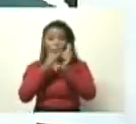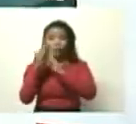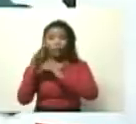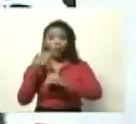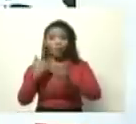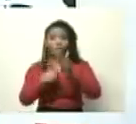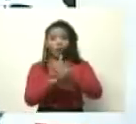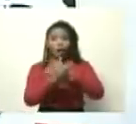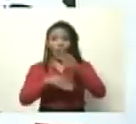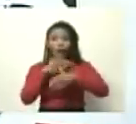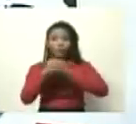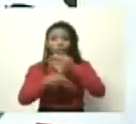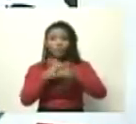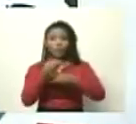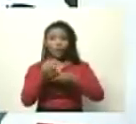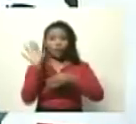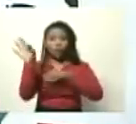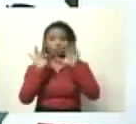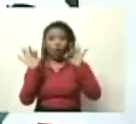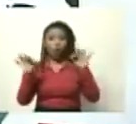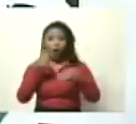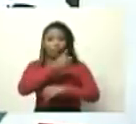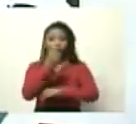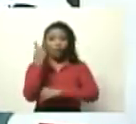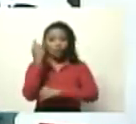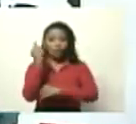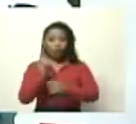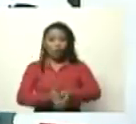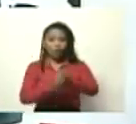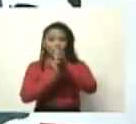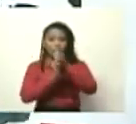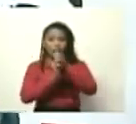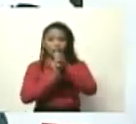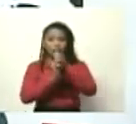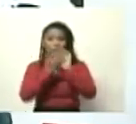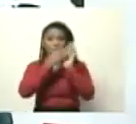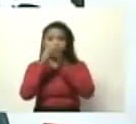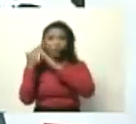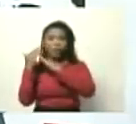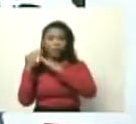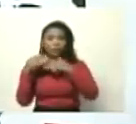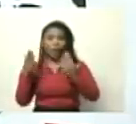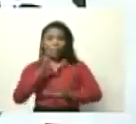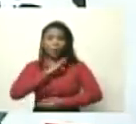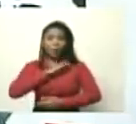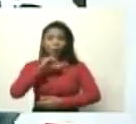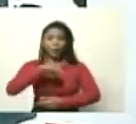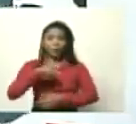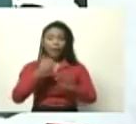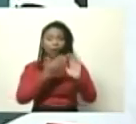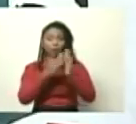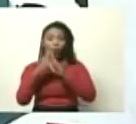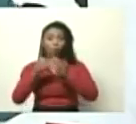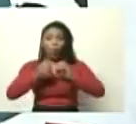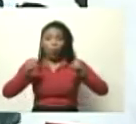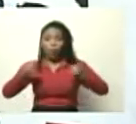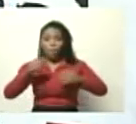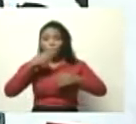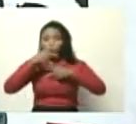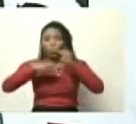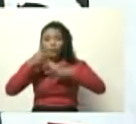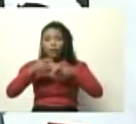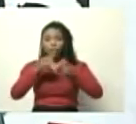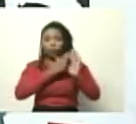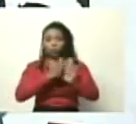a realizar la selección de cada uno de los dirigentes de las comunidades que pertenecen a esta organización política mediante la